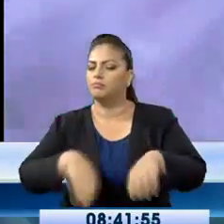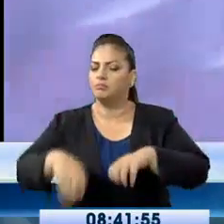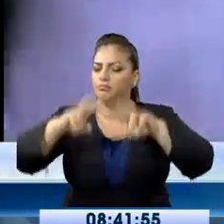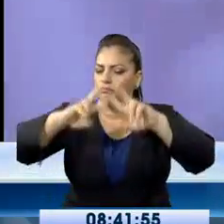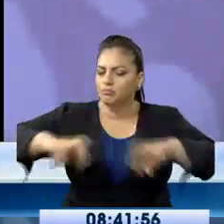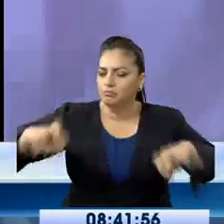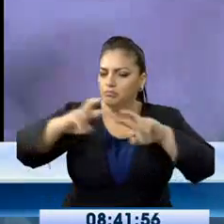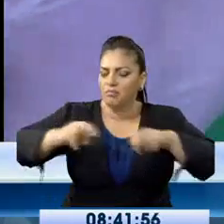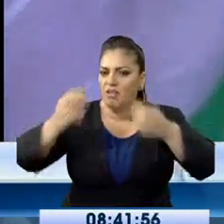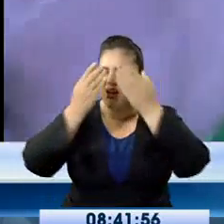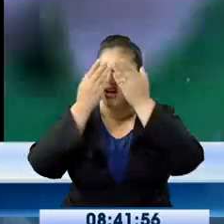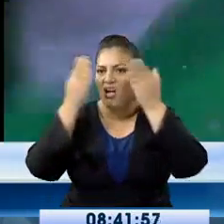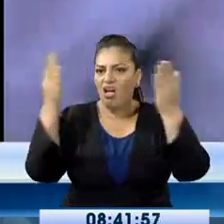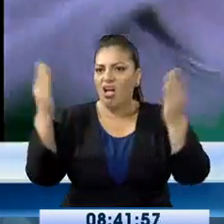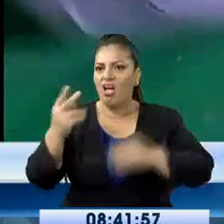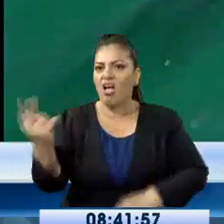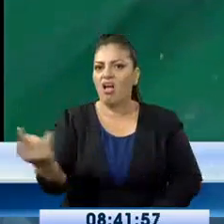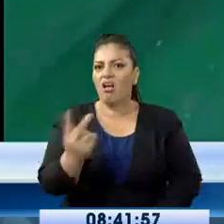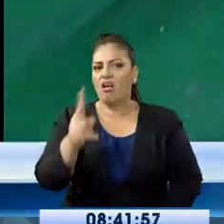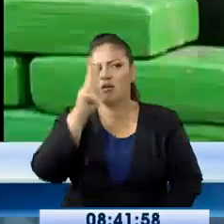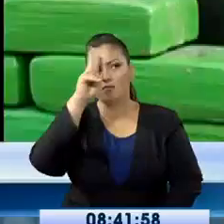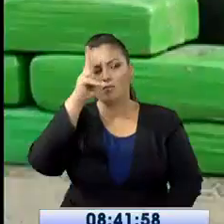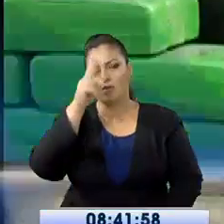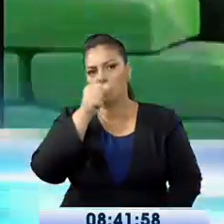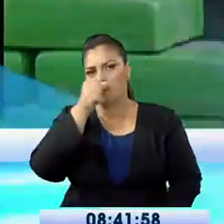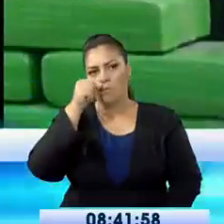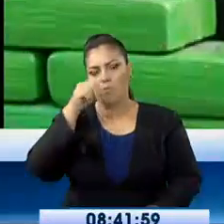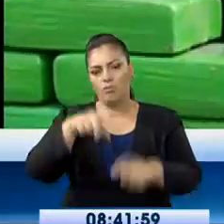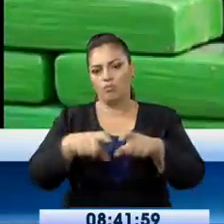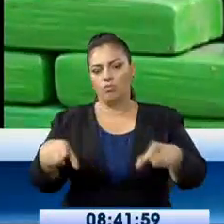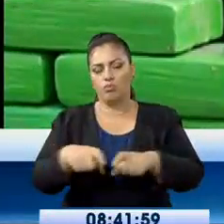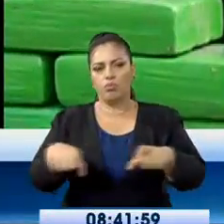el alcaloide iba a ser destinado al extranjero por medio